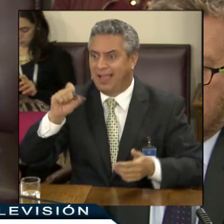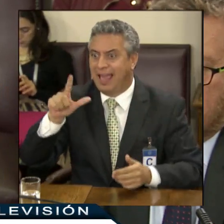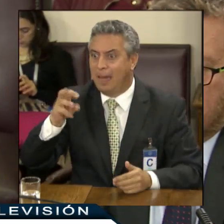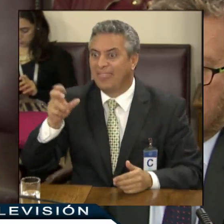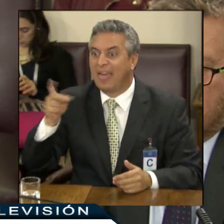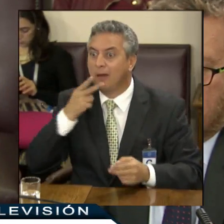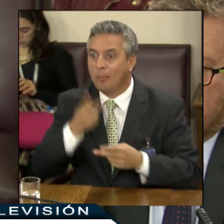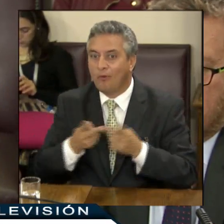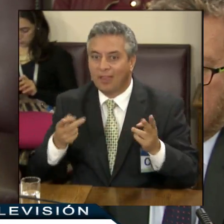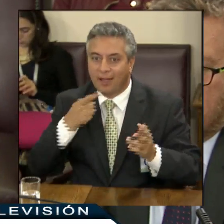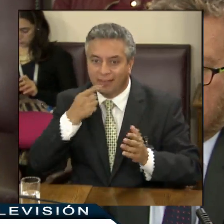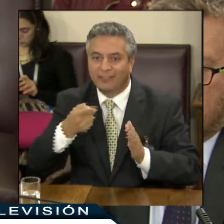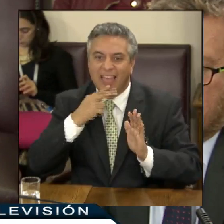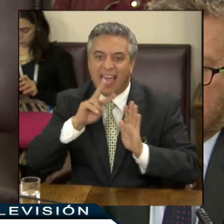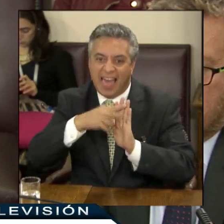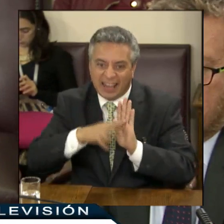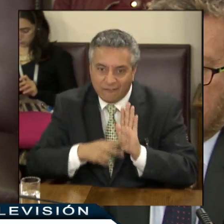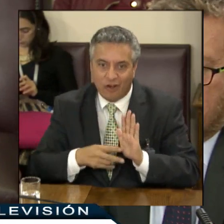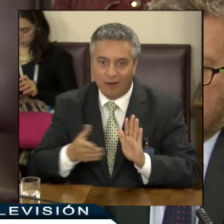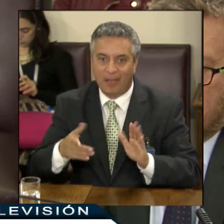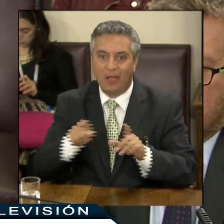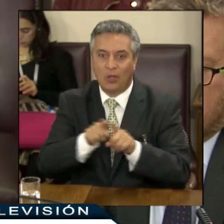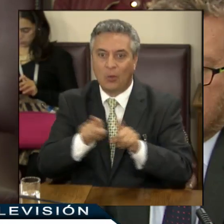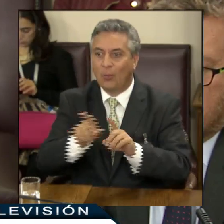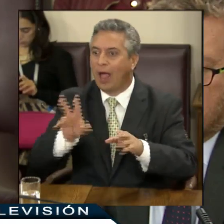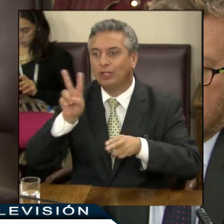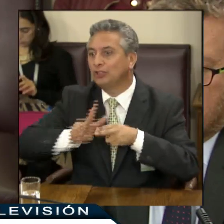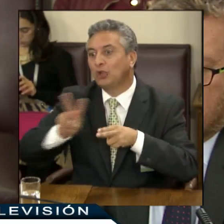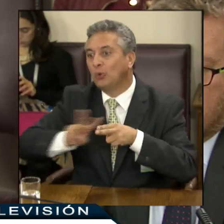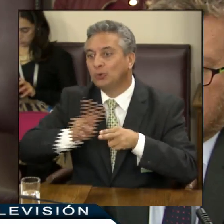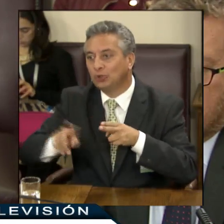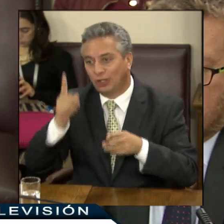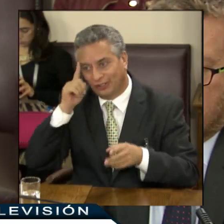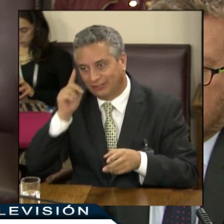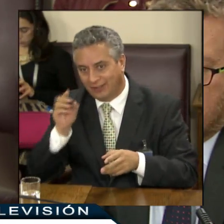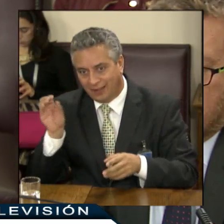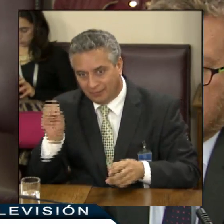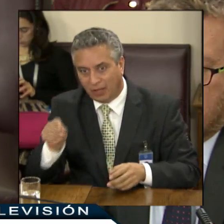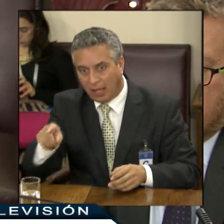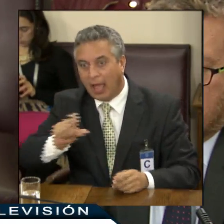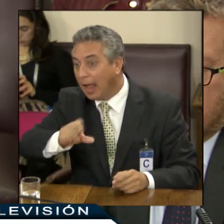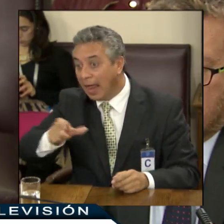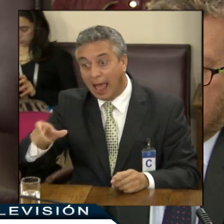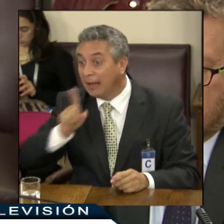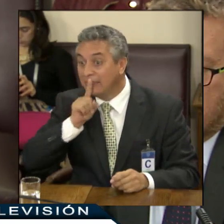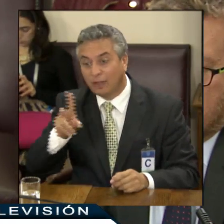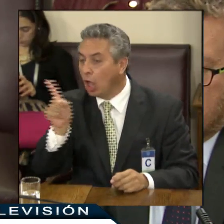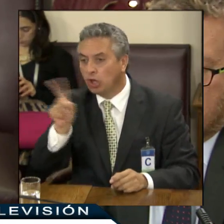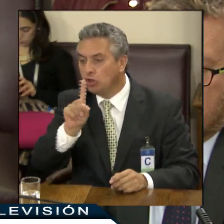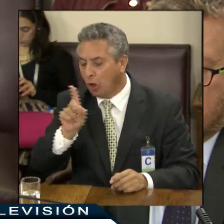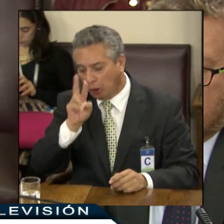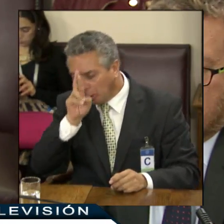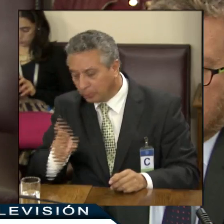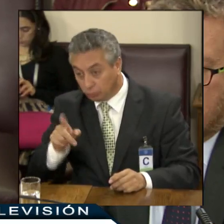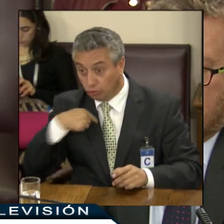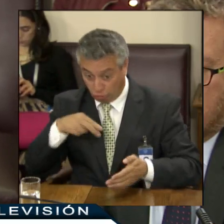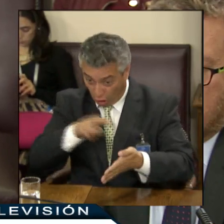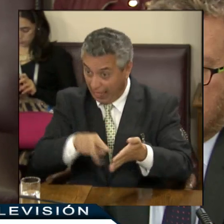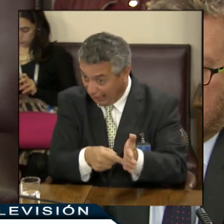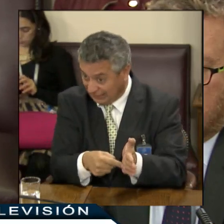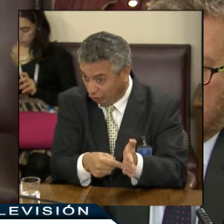Reforma comentada como que la solución que se había implementado los canales televisión es no lo reconocen no lo respetan lo estoy